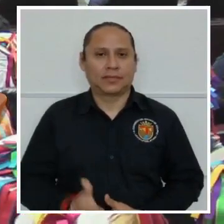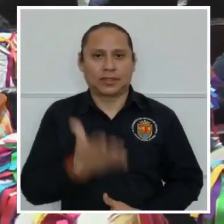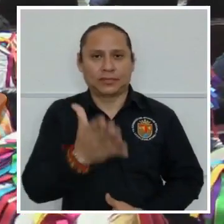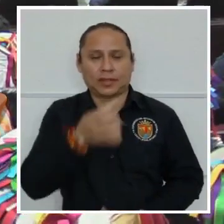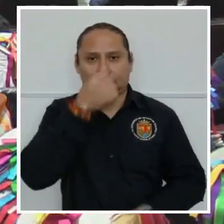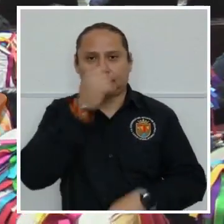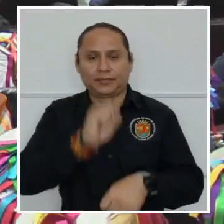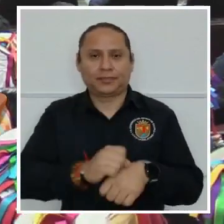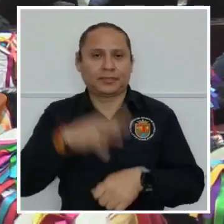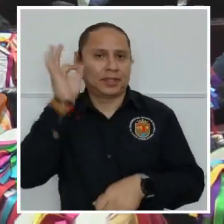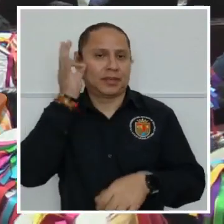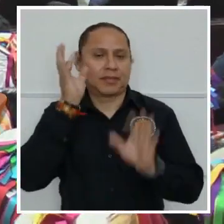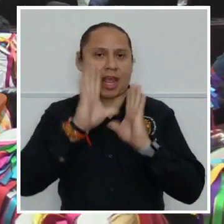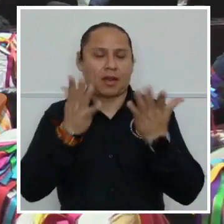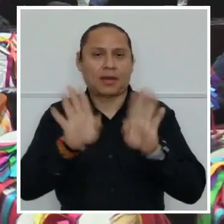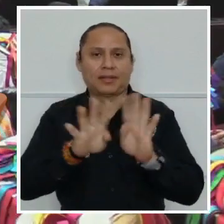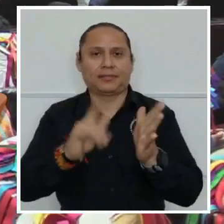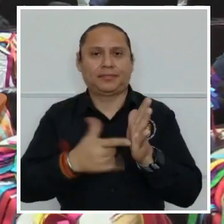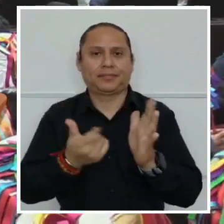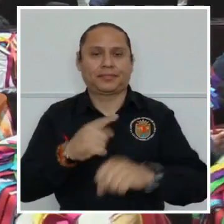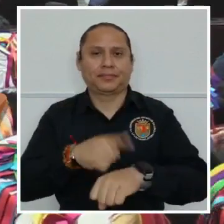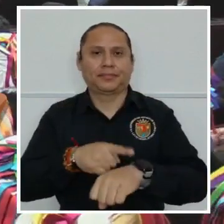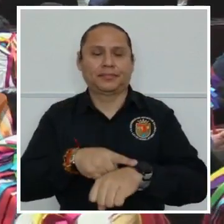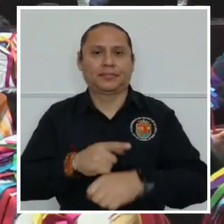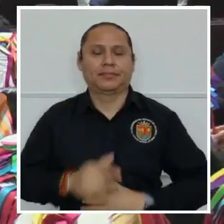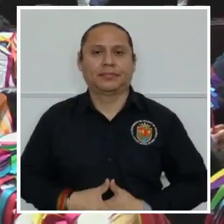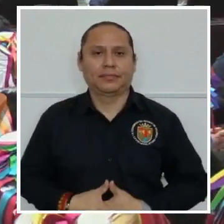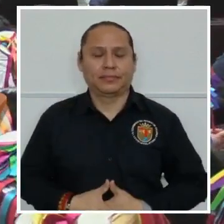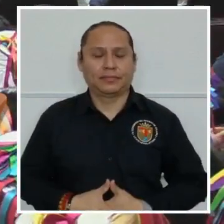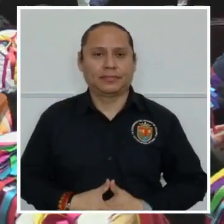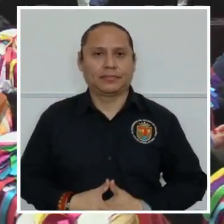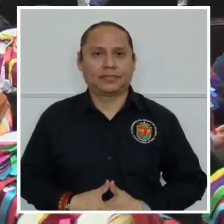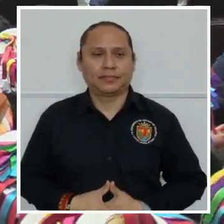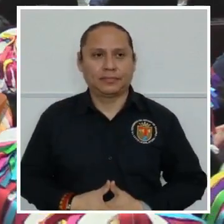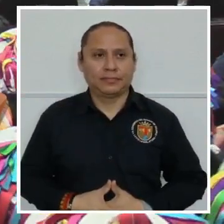Solicito a la Secretaría cierre el sistema electrónico.